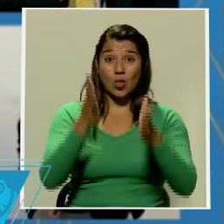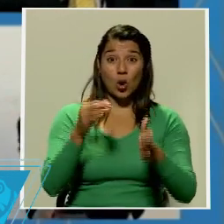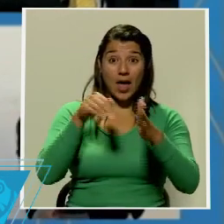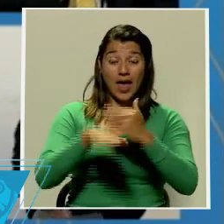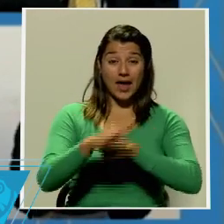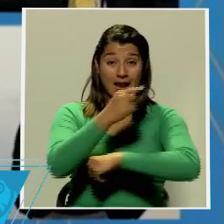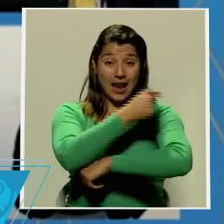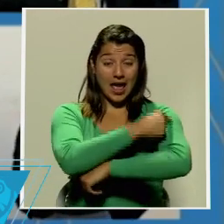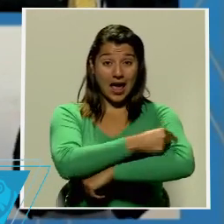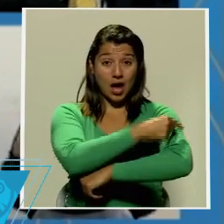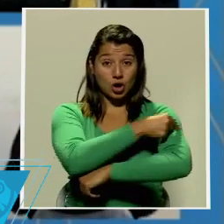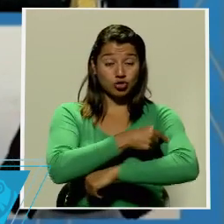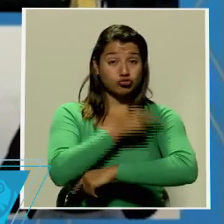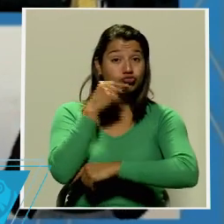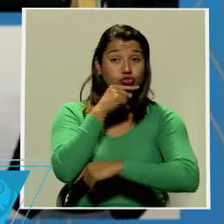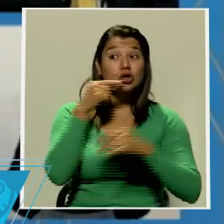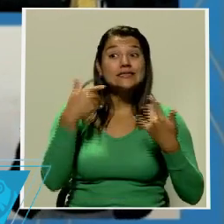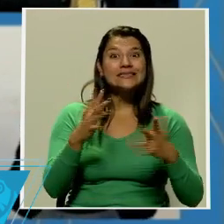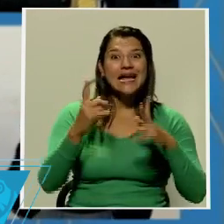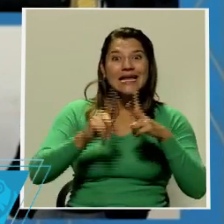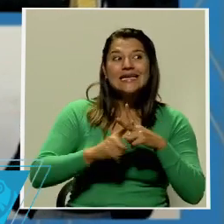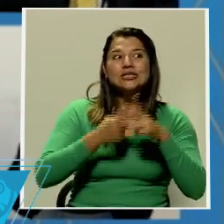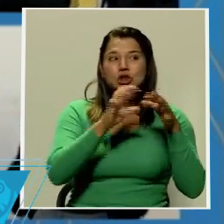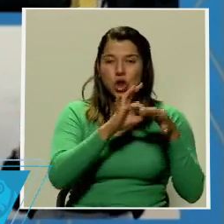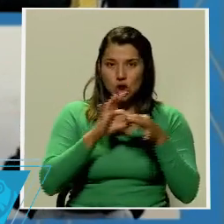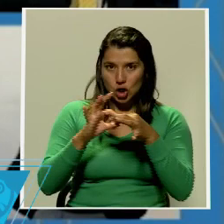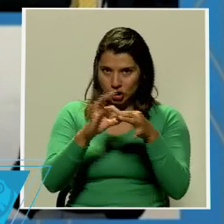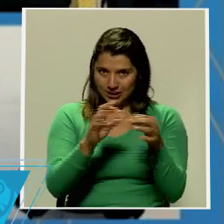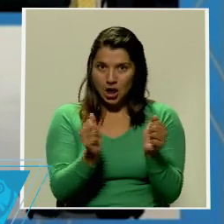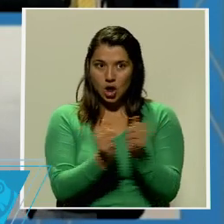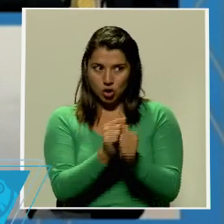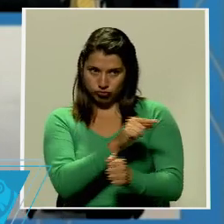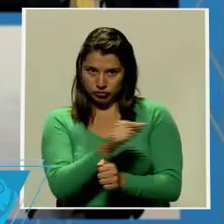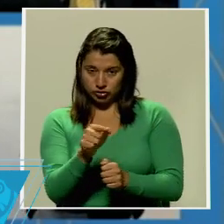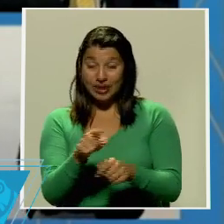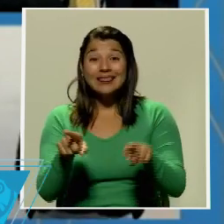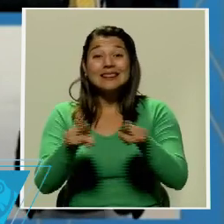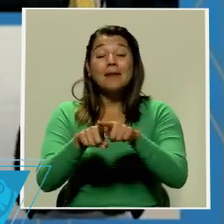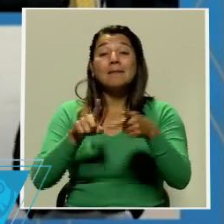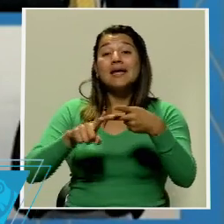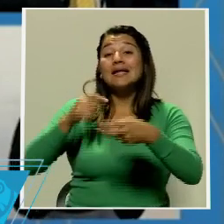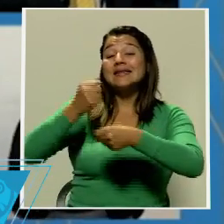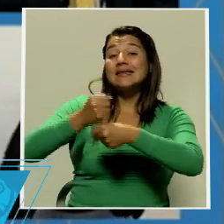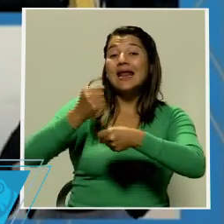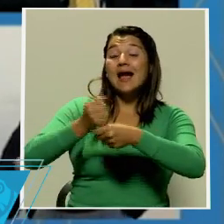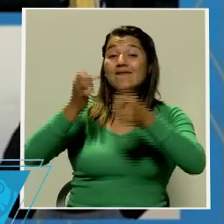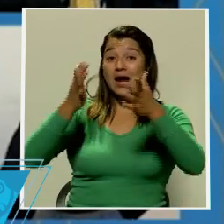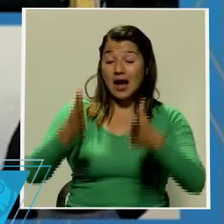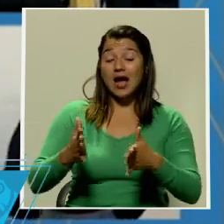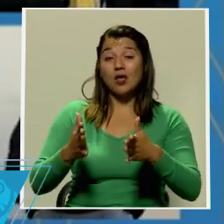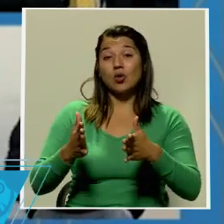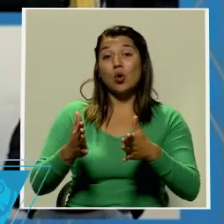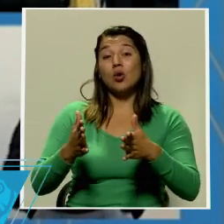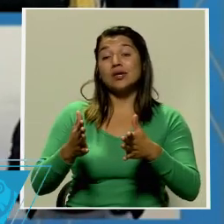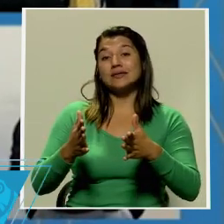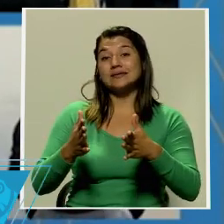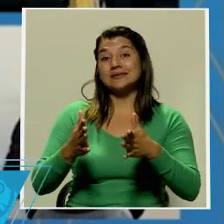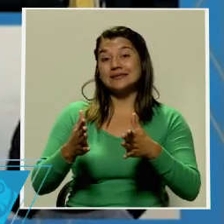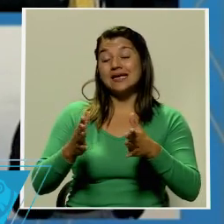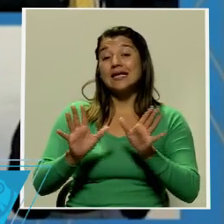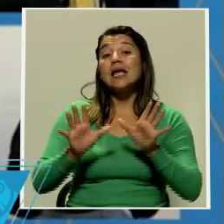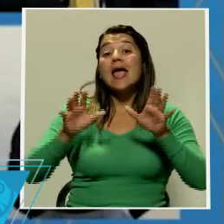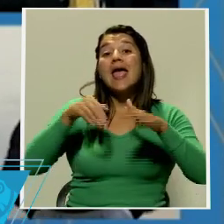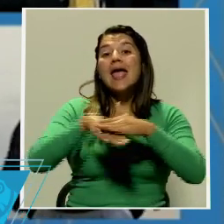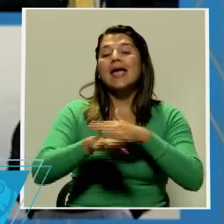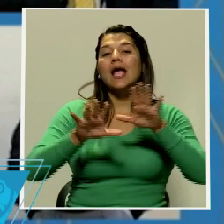Ya hemos iniciado la coordinación también con ellos, y también el personal de respuesta, el personal operativo de la Comisión